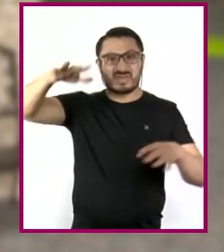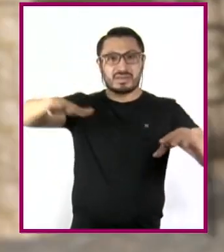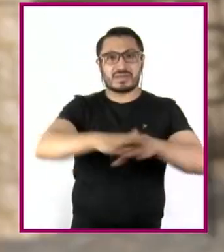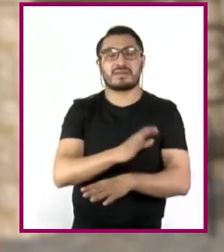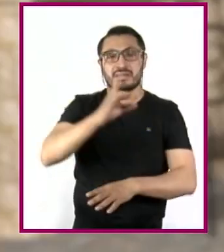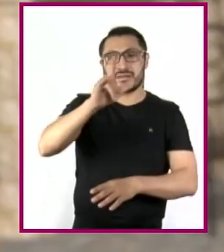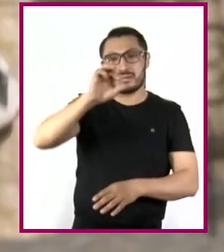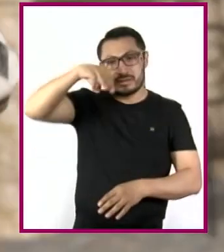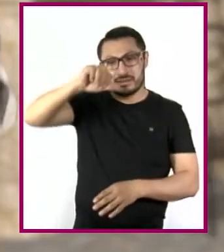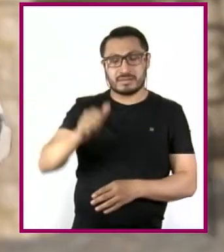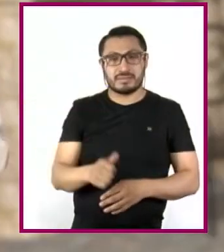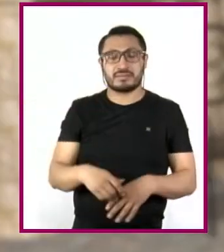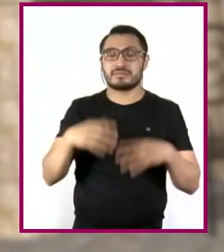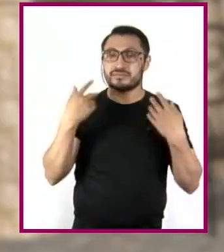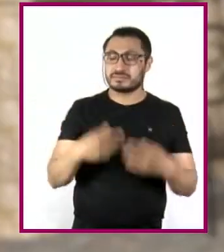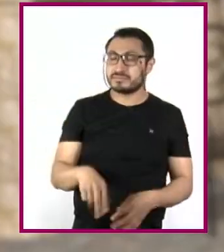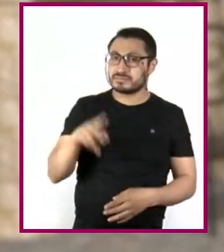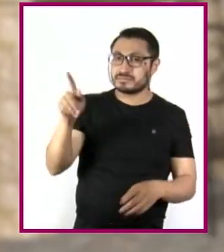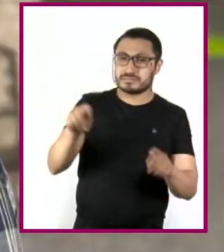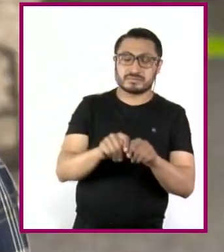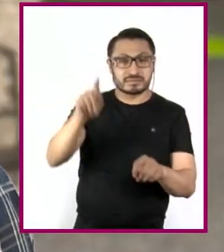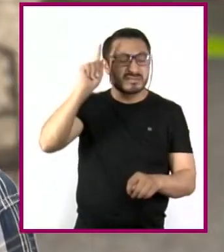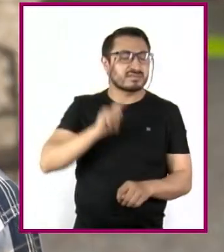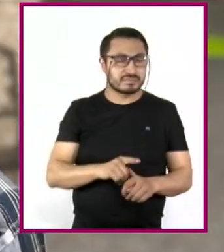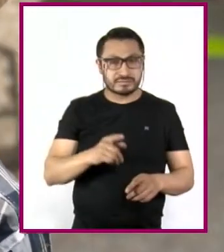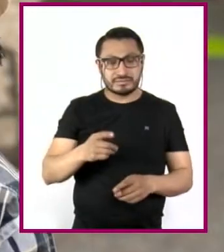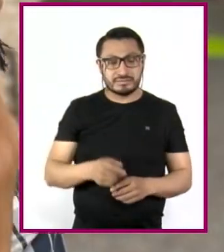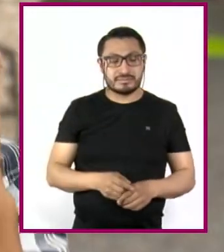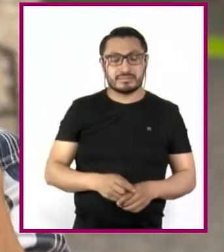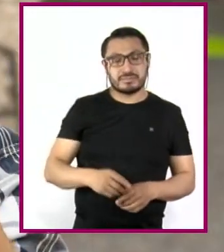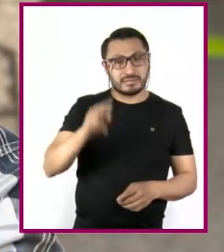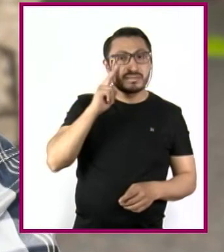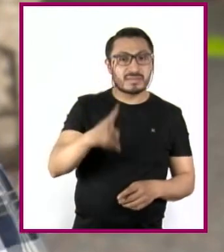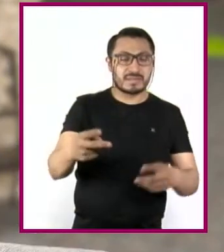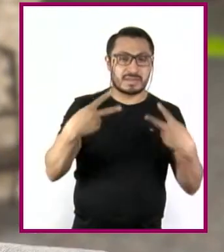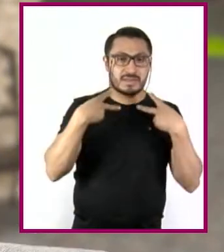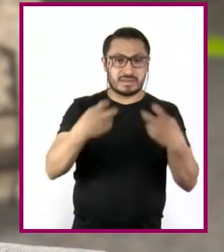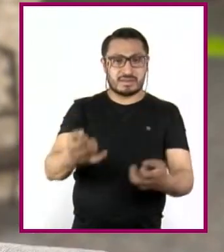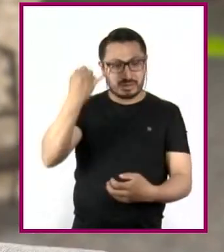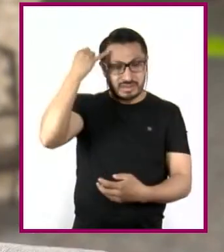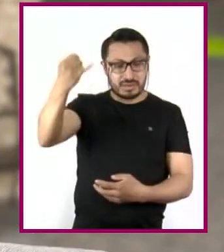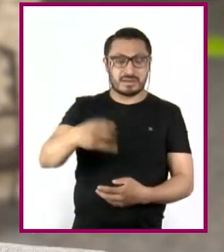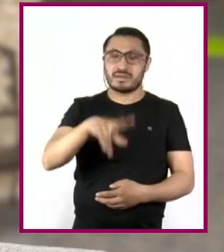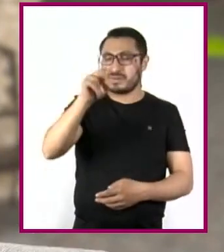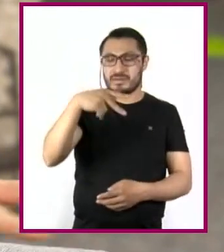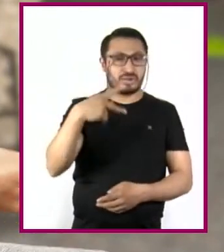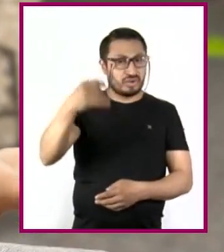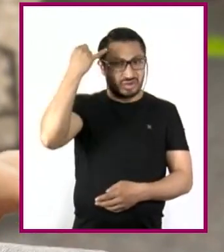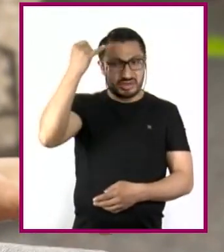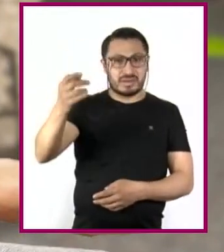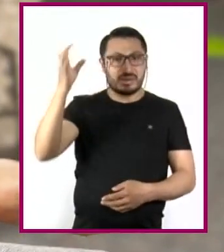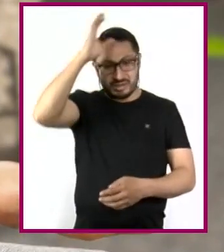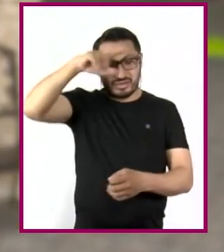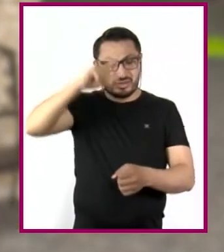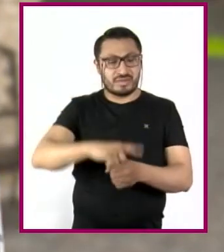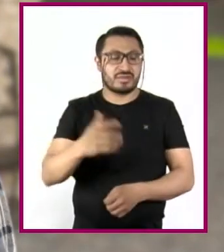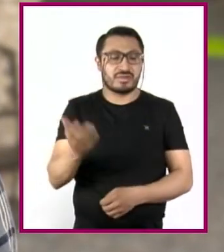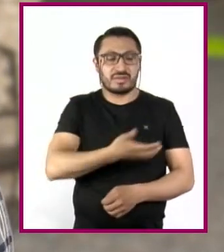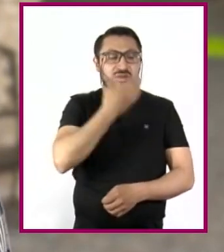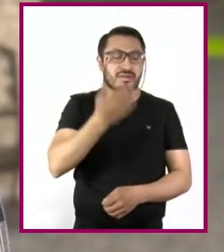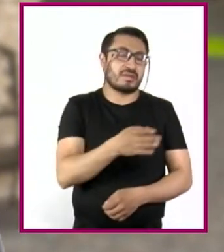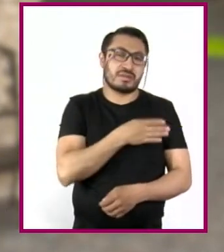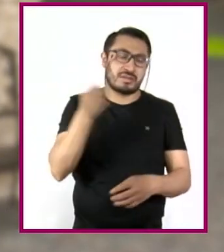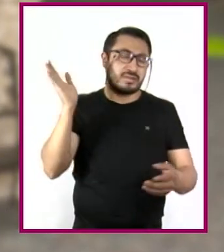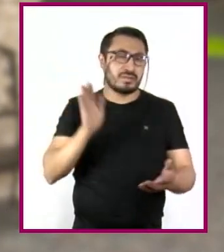Climático. ¡En ese sale mi tía Irma! Veo que han robado mi idea, ¿eh? No es su idea, es cultura popular. Bueno,